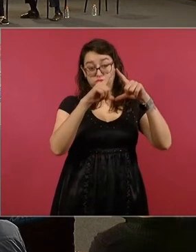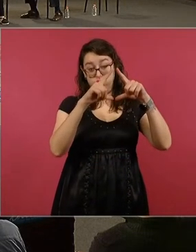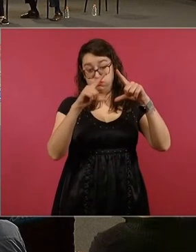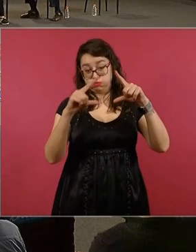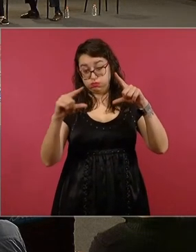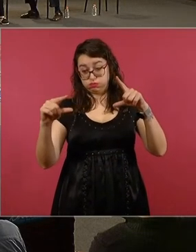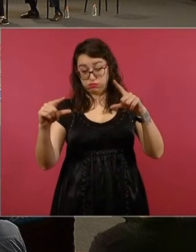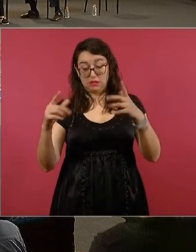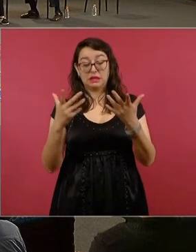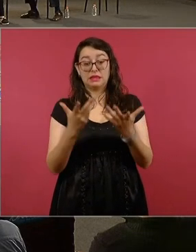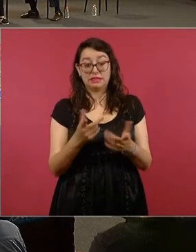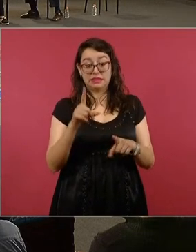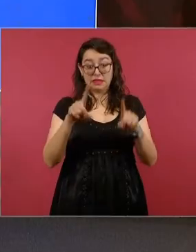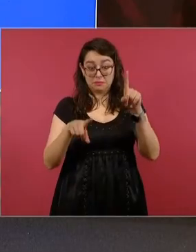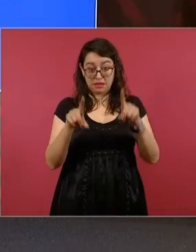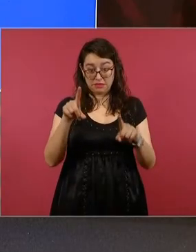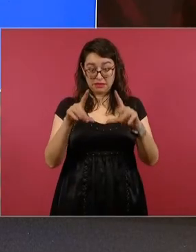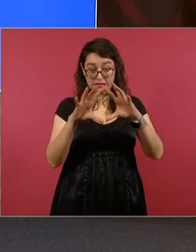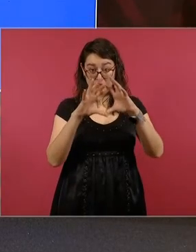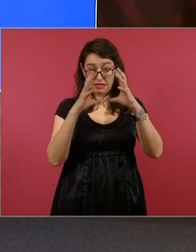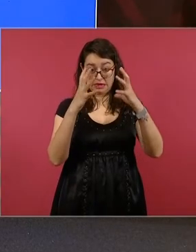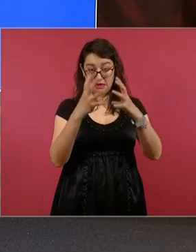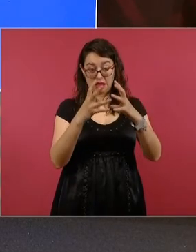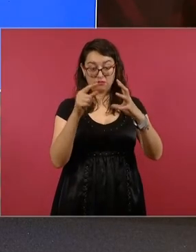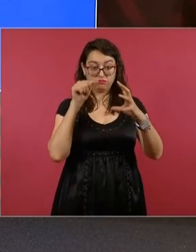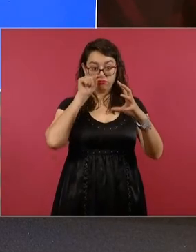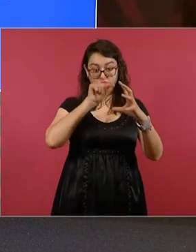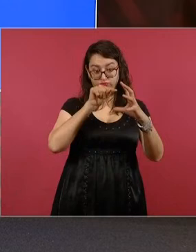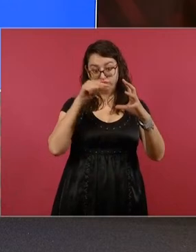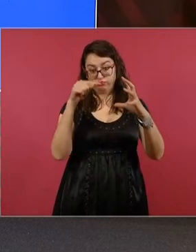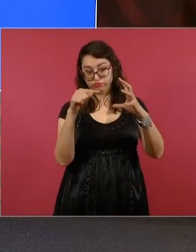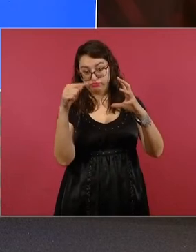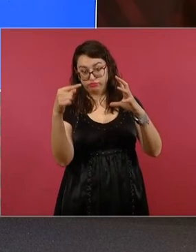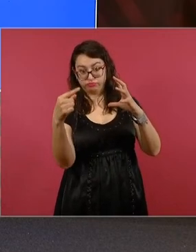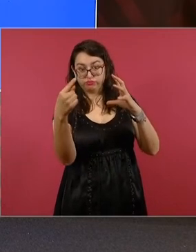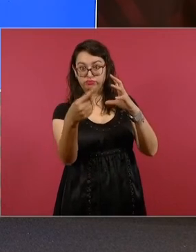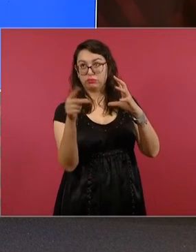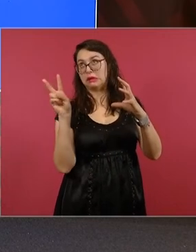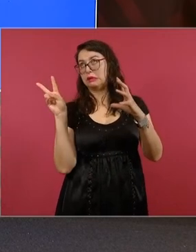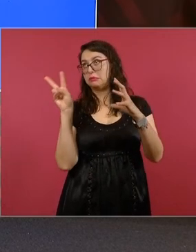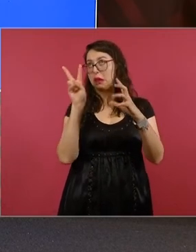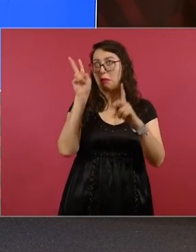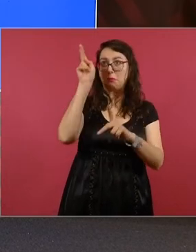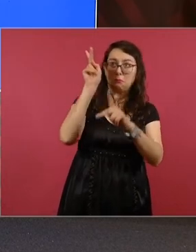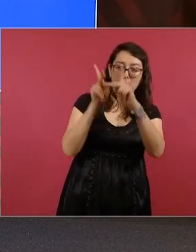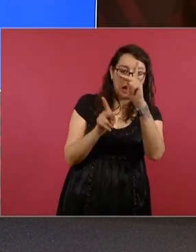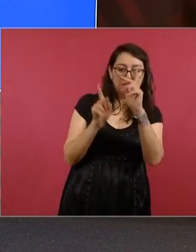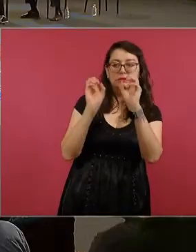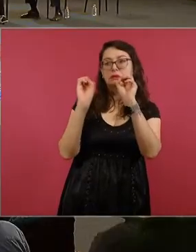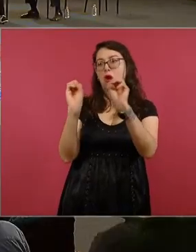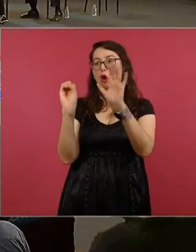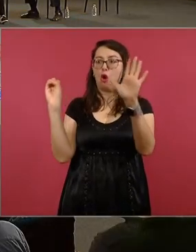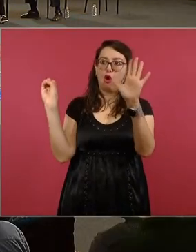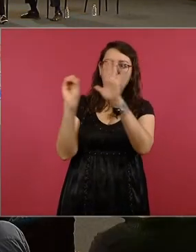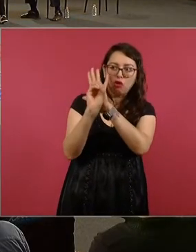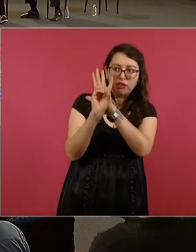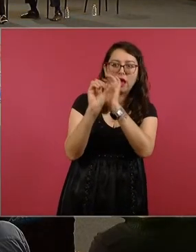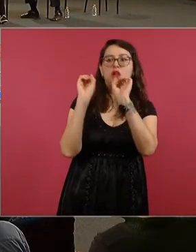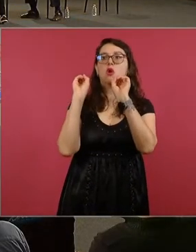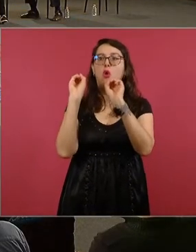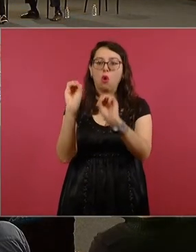luna está un poco más alejada de la Tierra por el efecto que decía que no es una órbita circular, sino elíptica. Ahora sí podemos